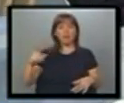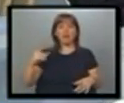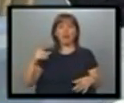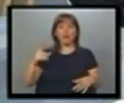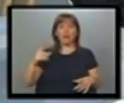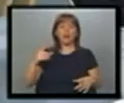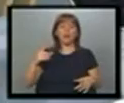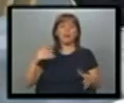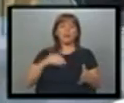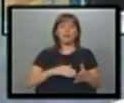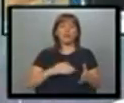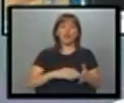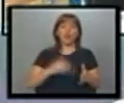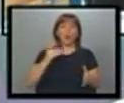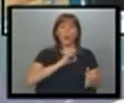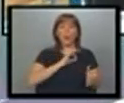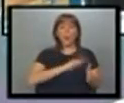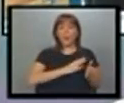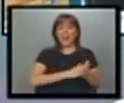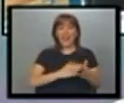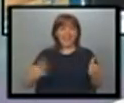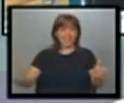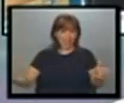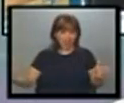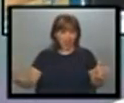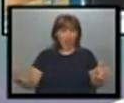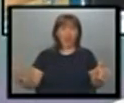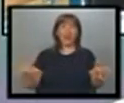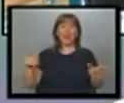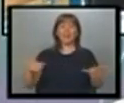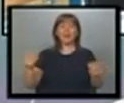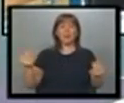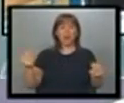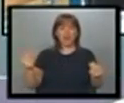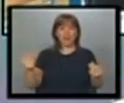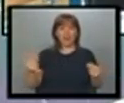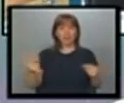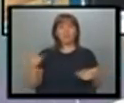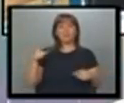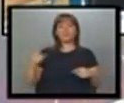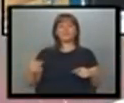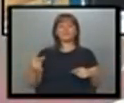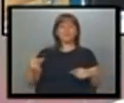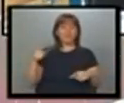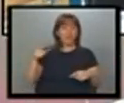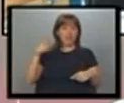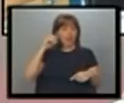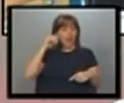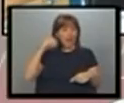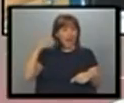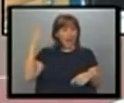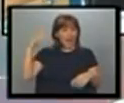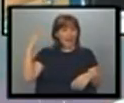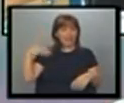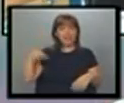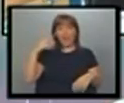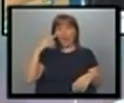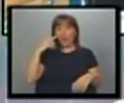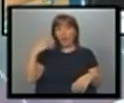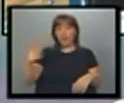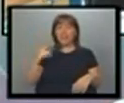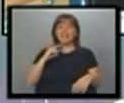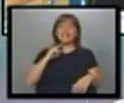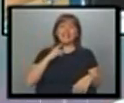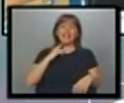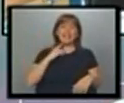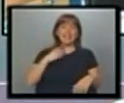año. Sí, y cuenta un poquito cómo estaba él parado hace un par de años, antes del año 2013. Él cuenta